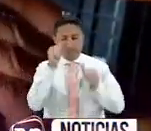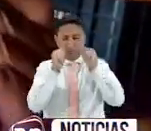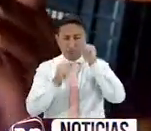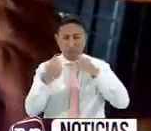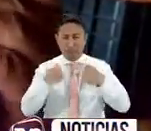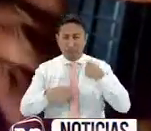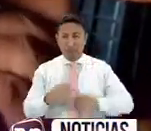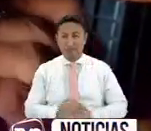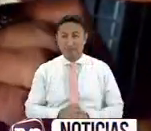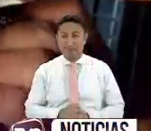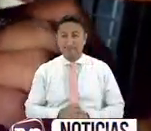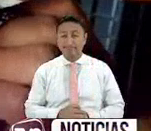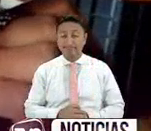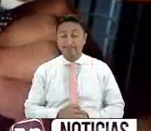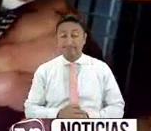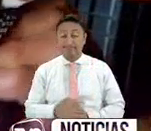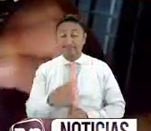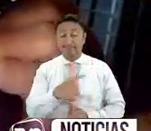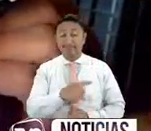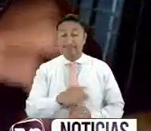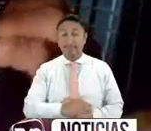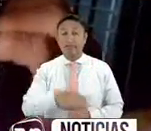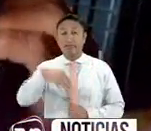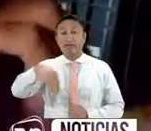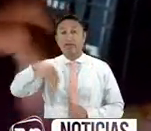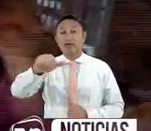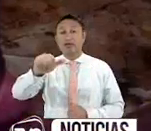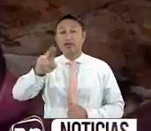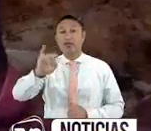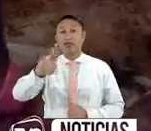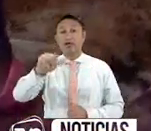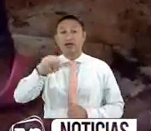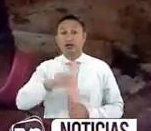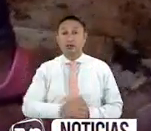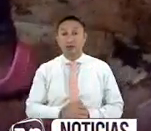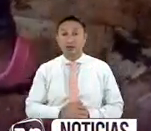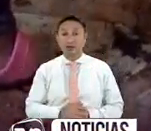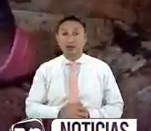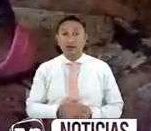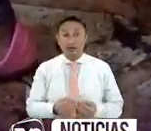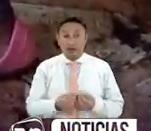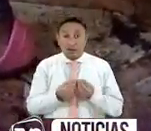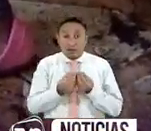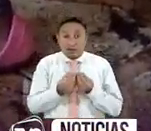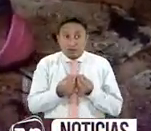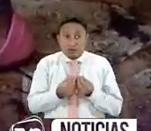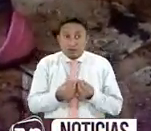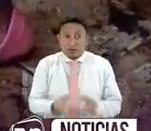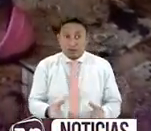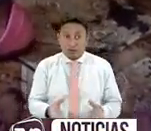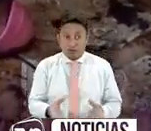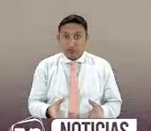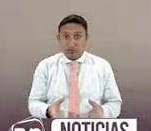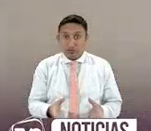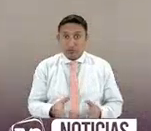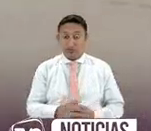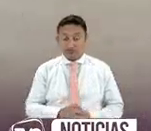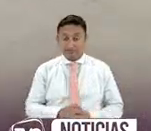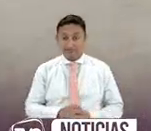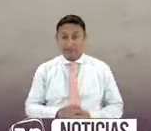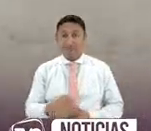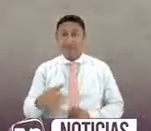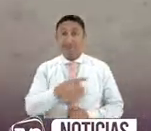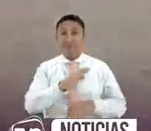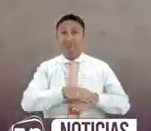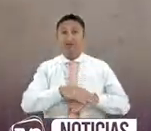era el llanto desconsolado de Doña Mariana pilco quien perdió lo poco que con tanto esfuerzo consiguió tras el mal